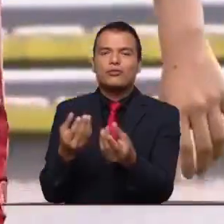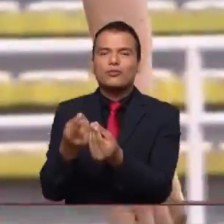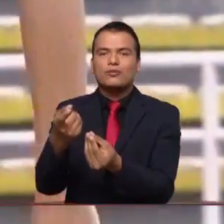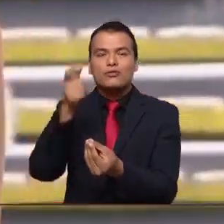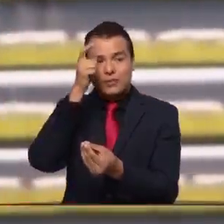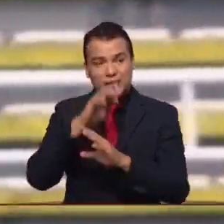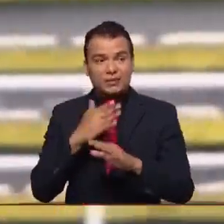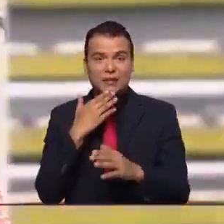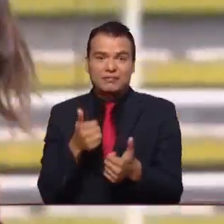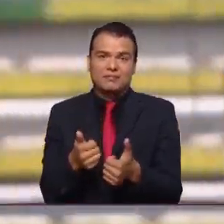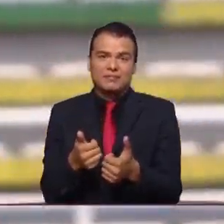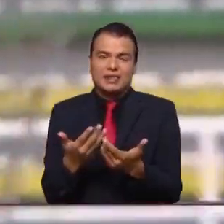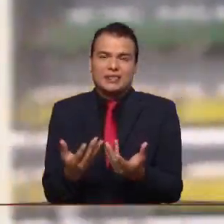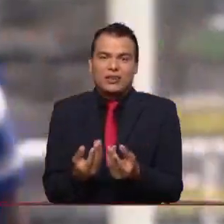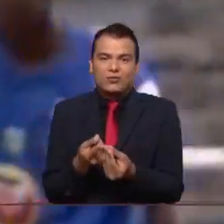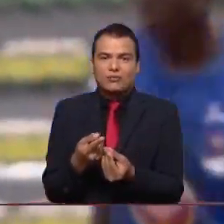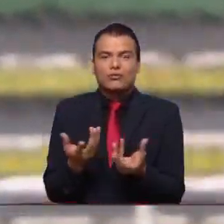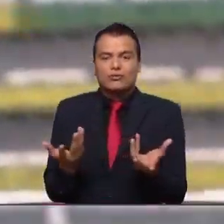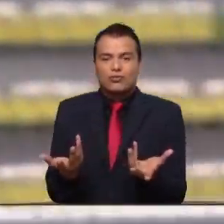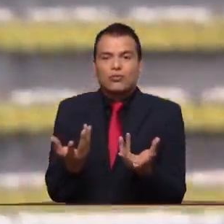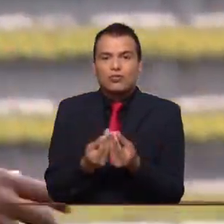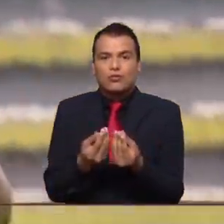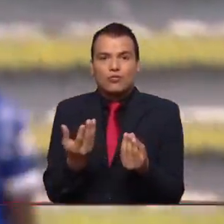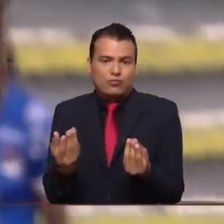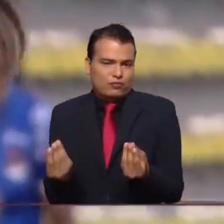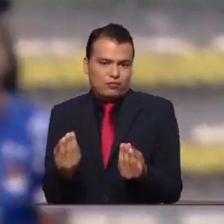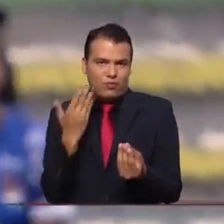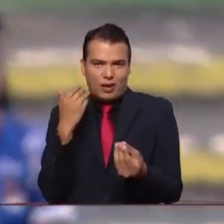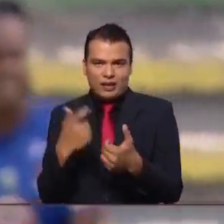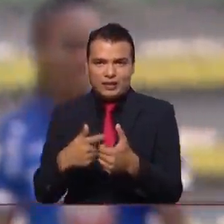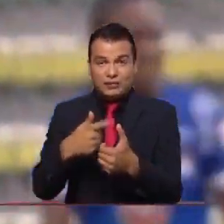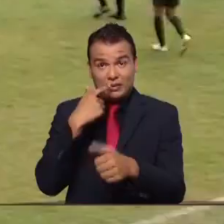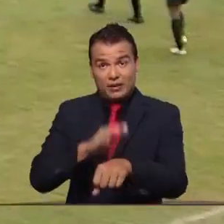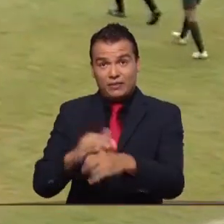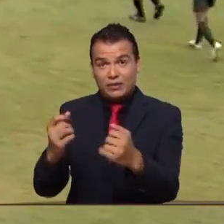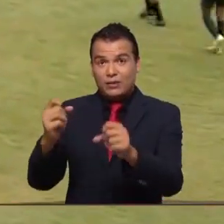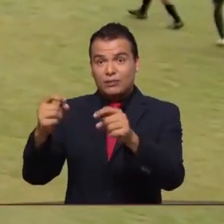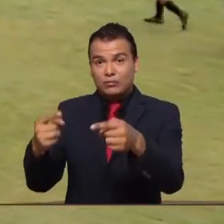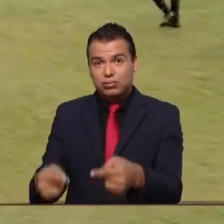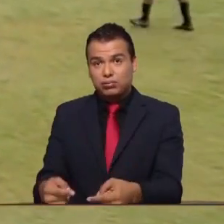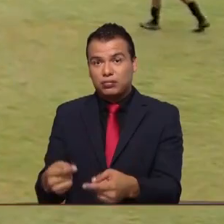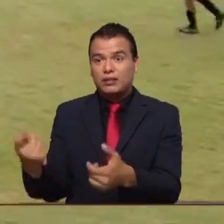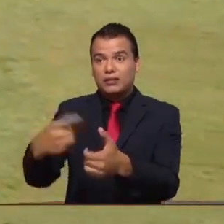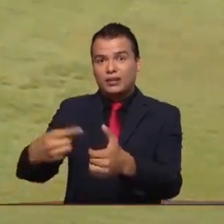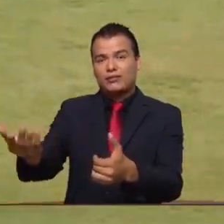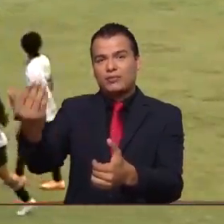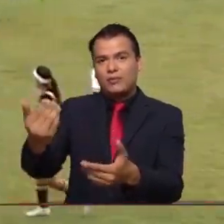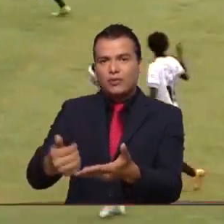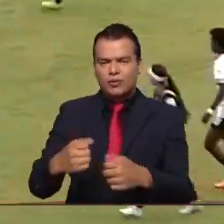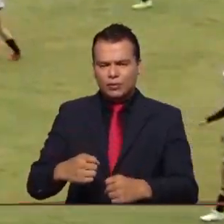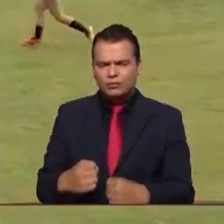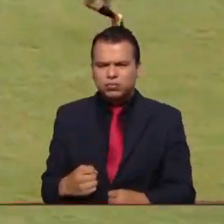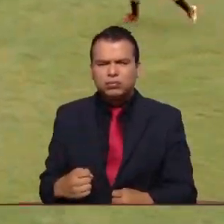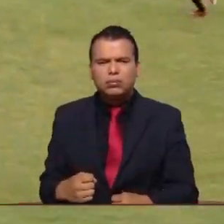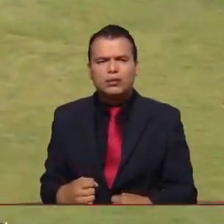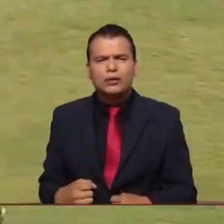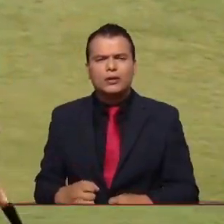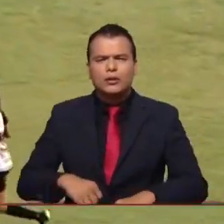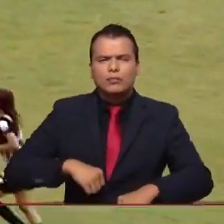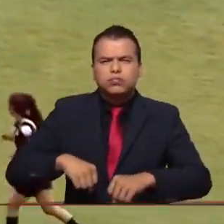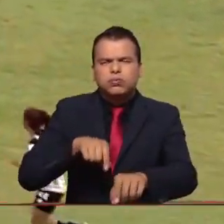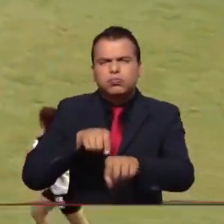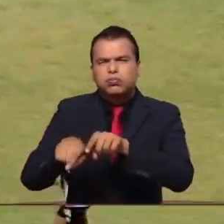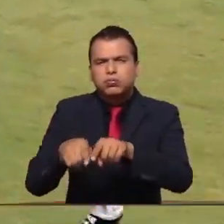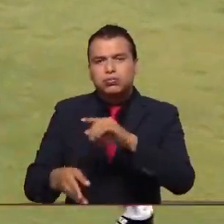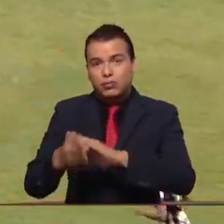siempre. Para las futbolistas, participar en el torneo es de mucha importancia pues les permite mantener el ritmo y la alta competencia